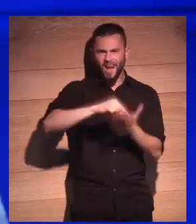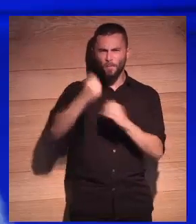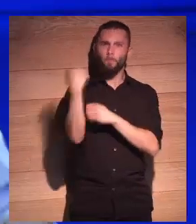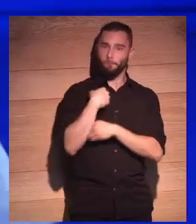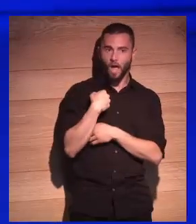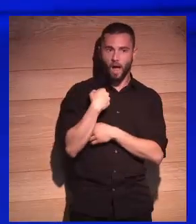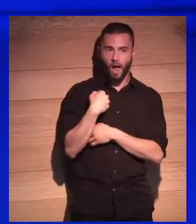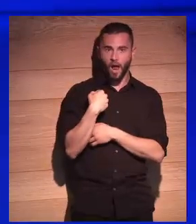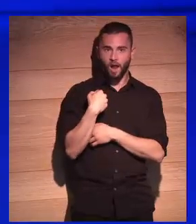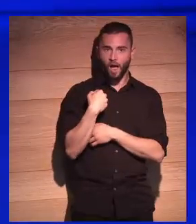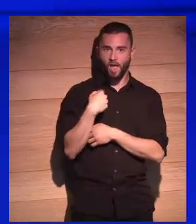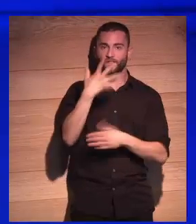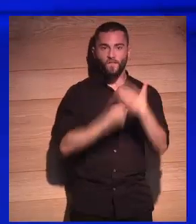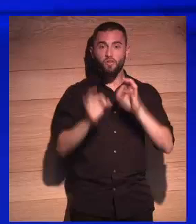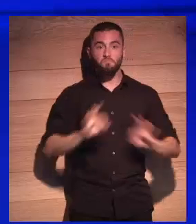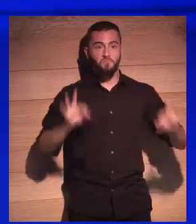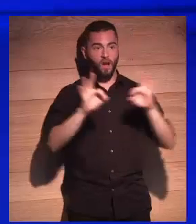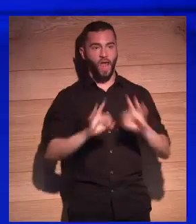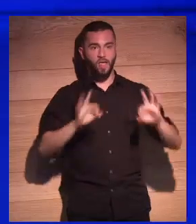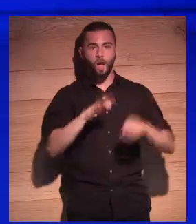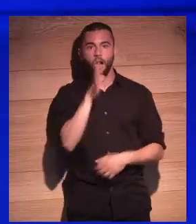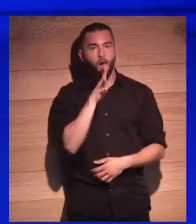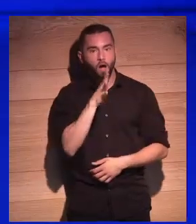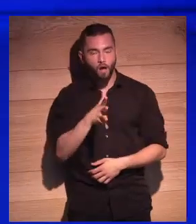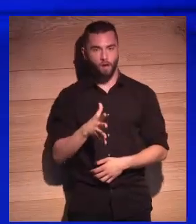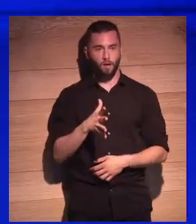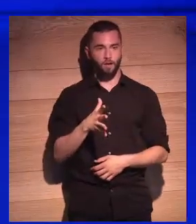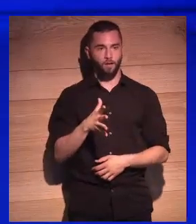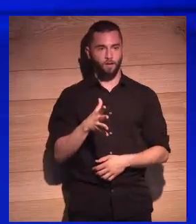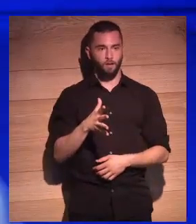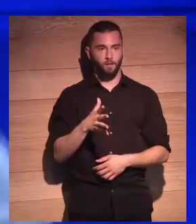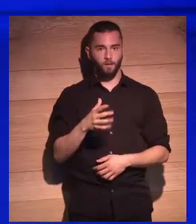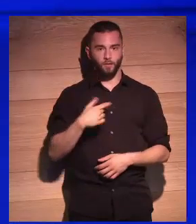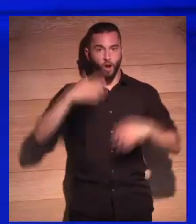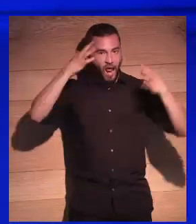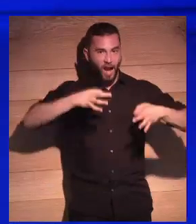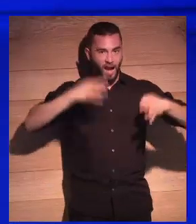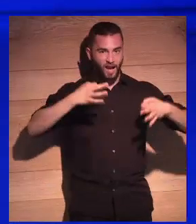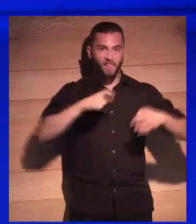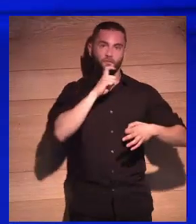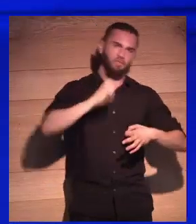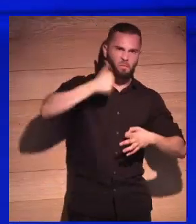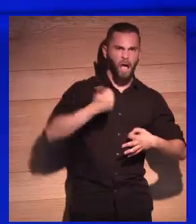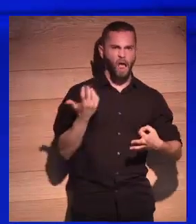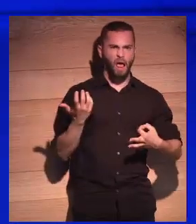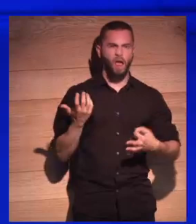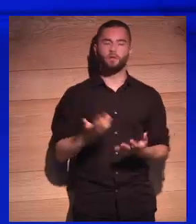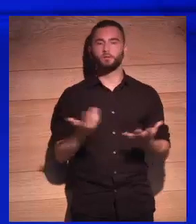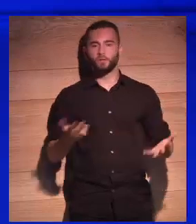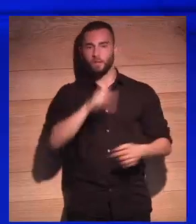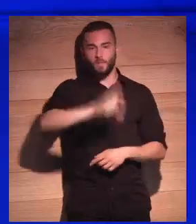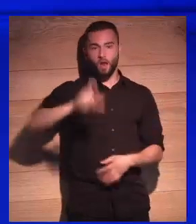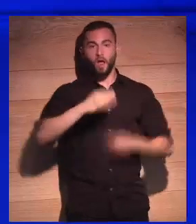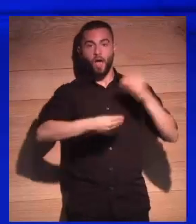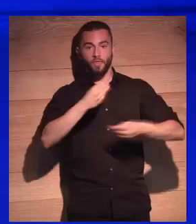veces, le hacía y ni un fallo. Y decía, joder, era espectacular. O sea, incluso decía, esto va más fácil que la realidad. Y la gente lo hacía y lo veía con mucha